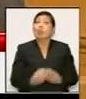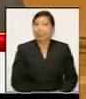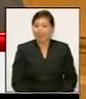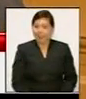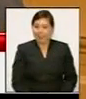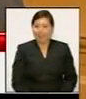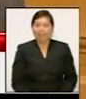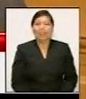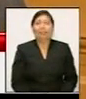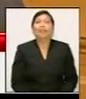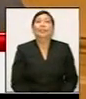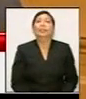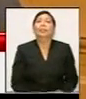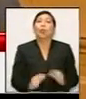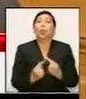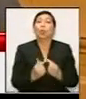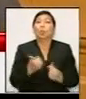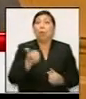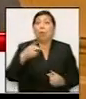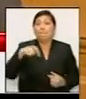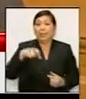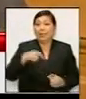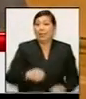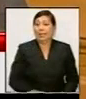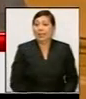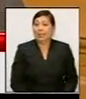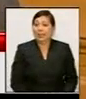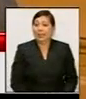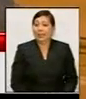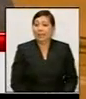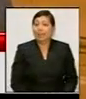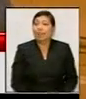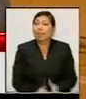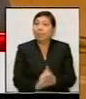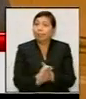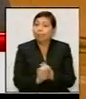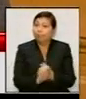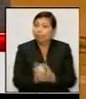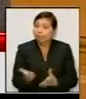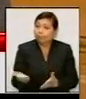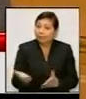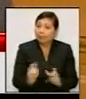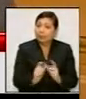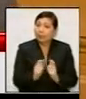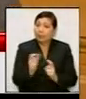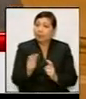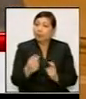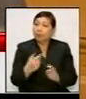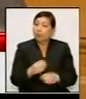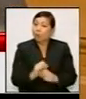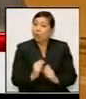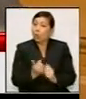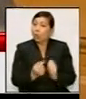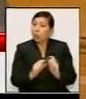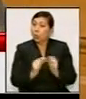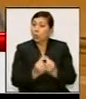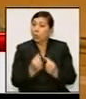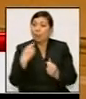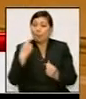señores parlamentarios de la bancada de Acción Popular y amigos congresistas de otras bancadas aquí